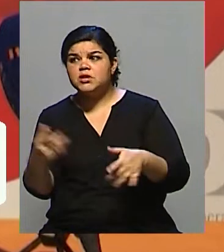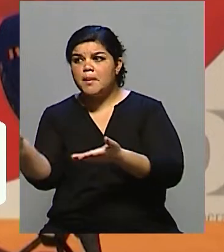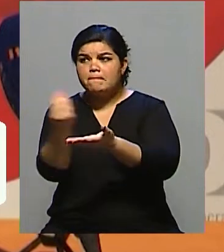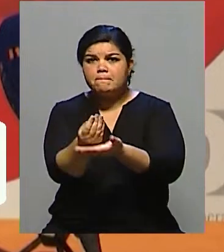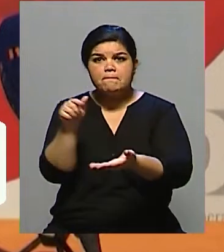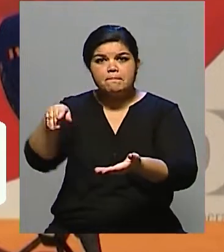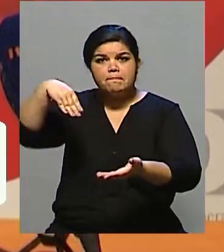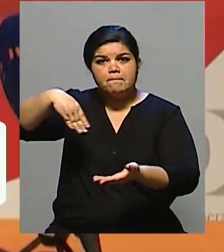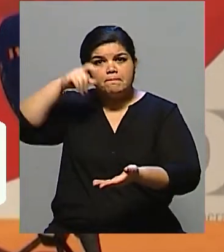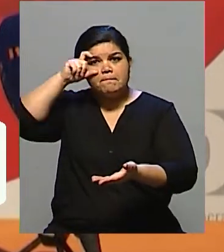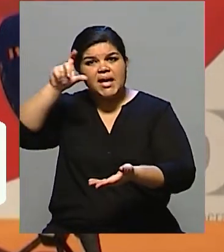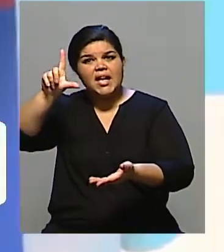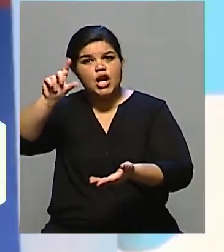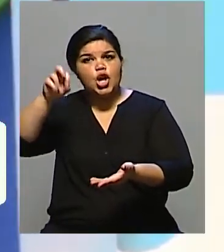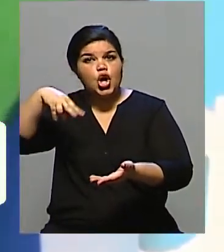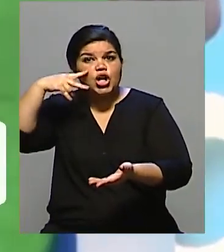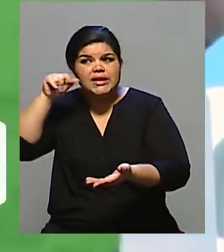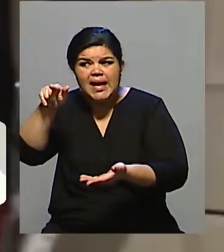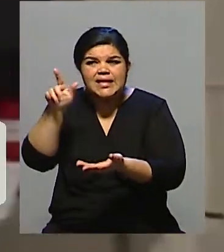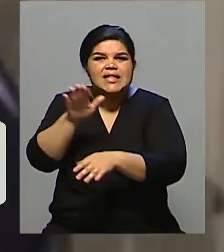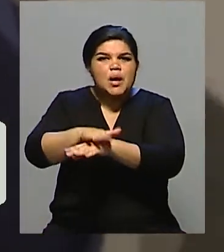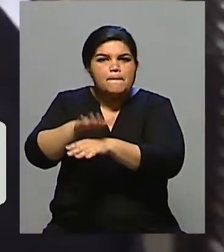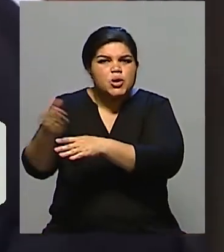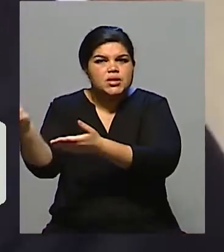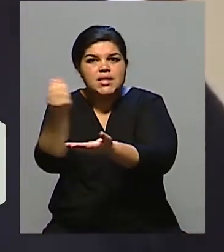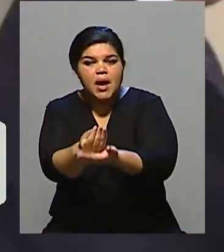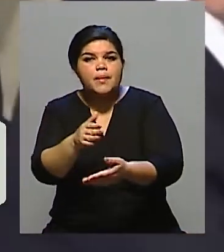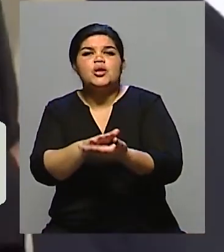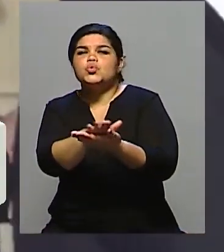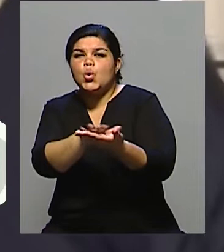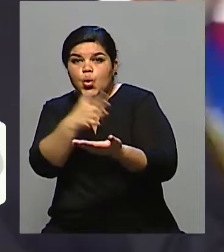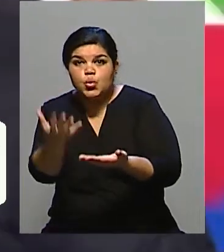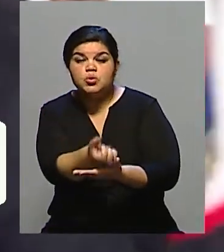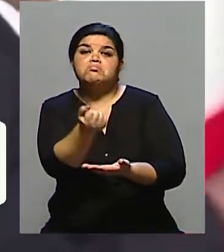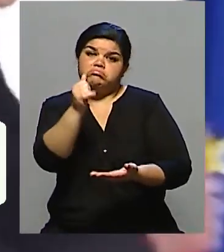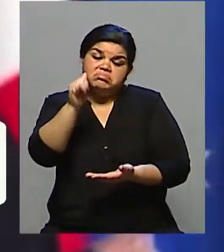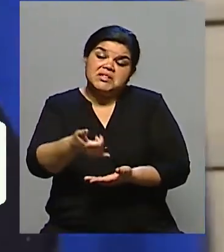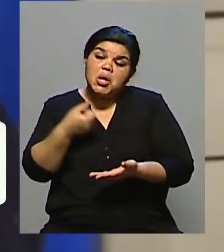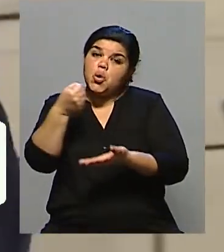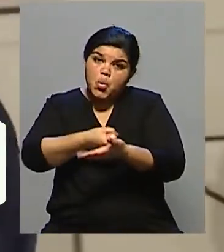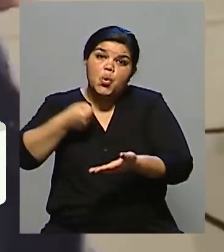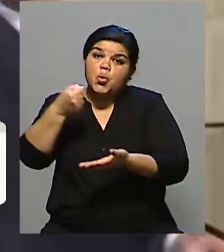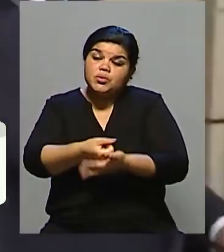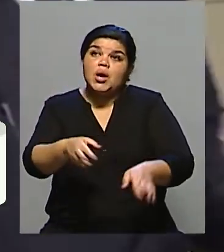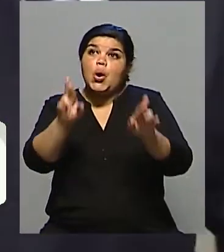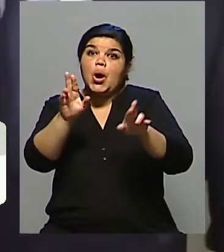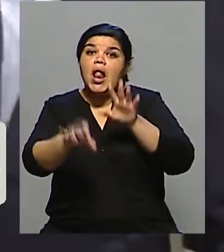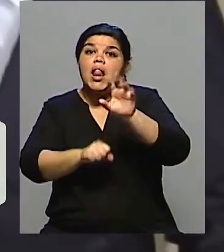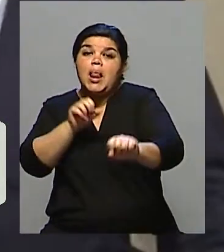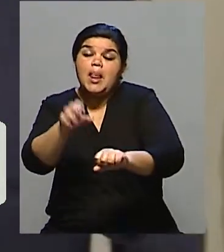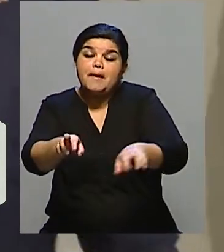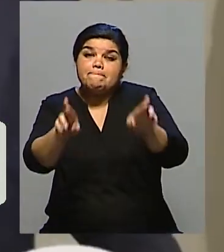esta crisis? Lo vamos a intentar porque tuvimos prácticamente gobiernos en los últimos 10